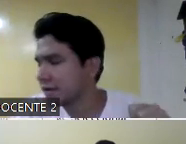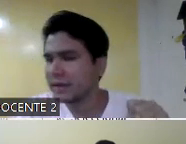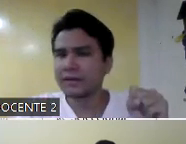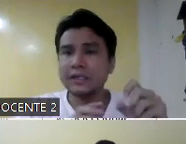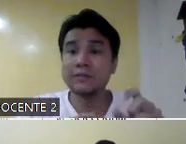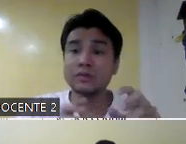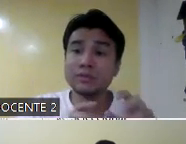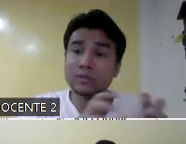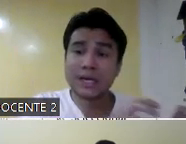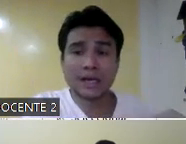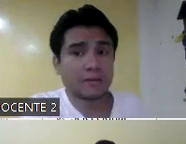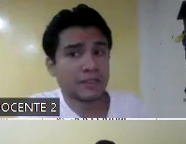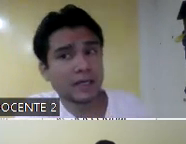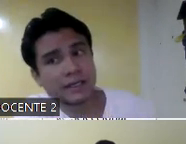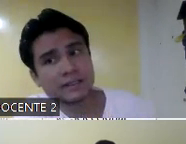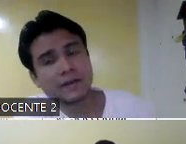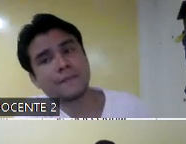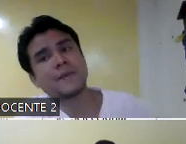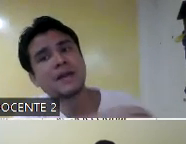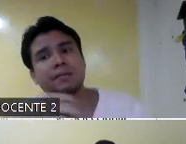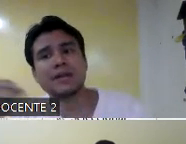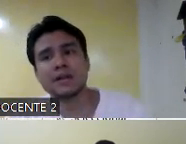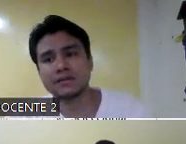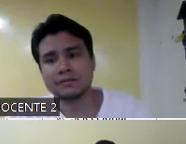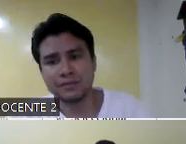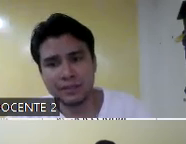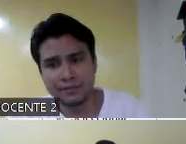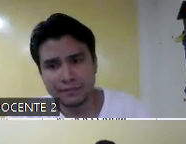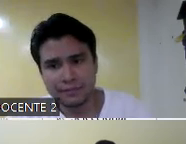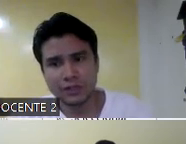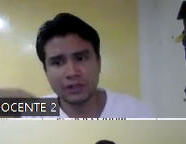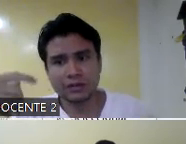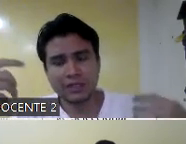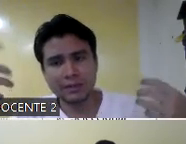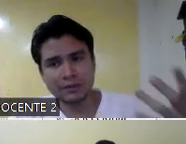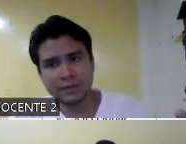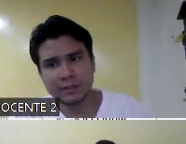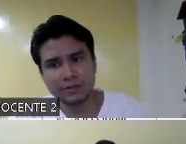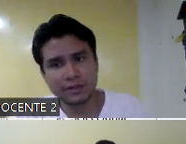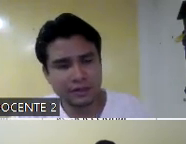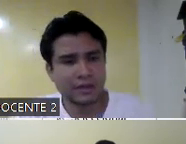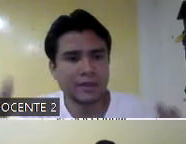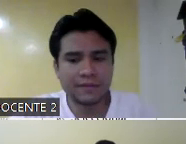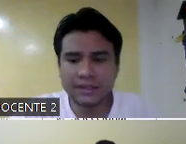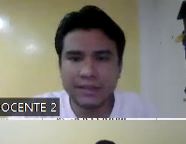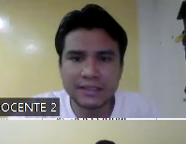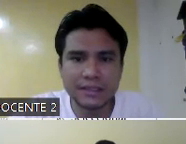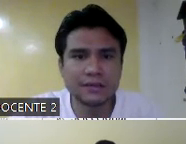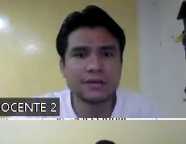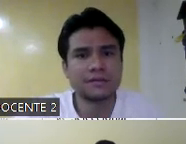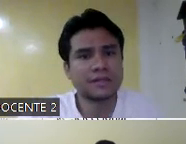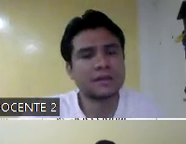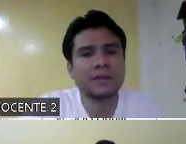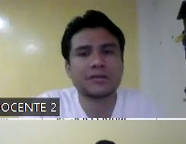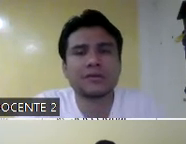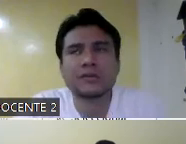etcétera. Tratemos de buscar la causa raíz para eliminar eso, ¿sí? Porque tu tratamiento farmacológico, créanme que va a ser más dañino